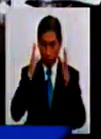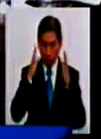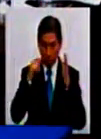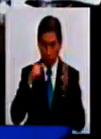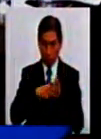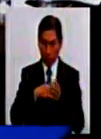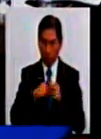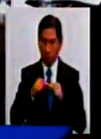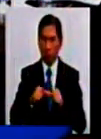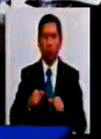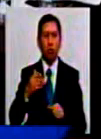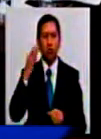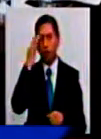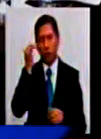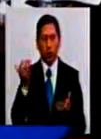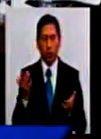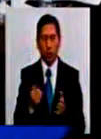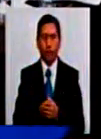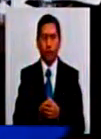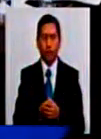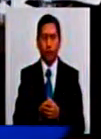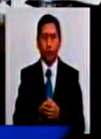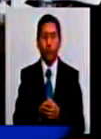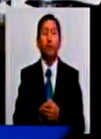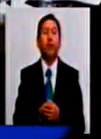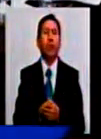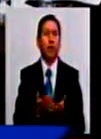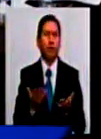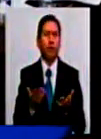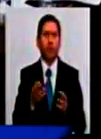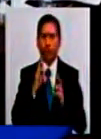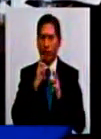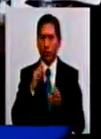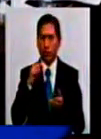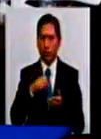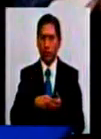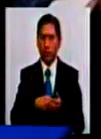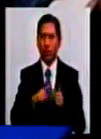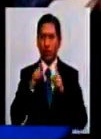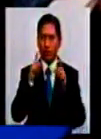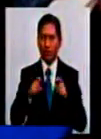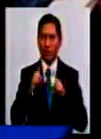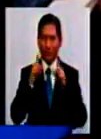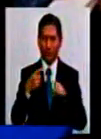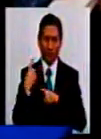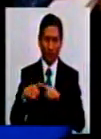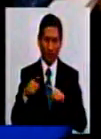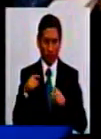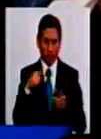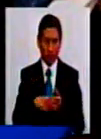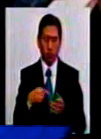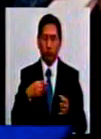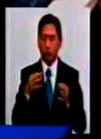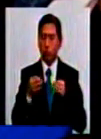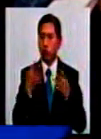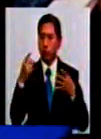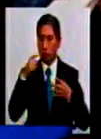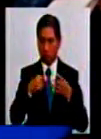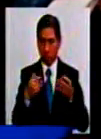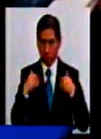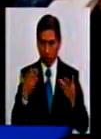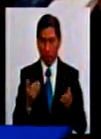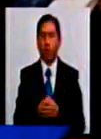interés permanente? La respuesta a esas preguntas está relacionada con varios factores.